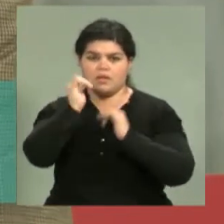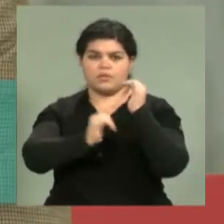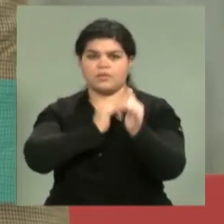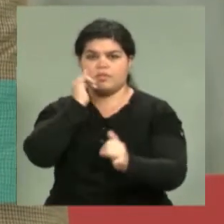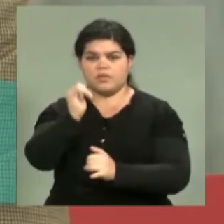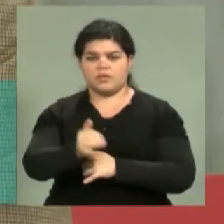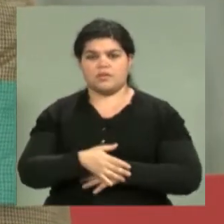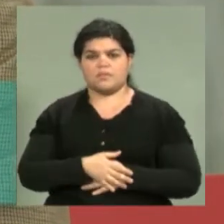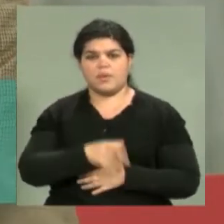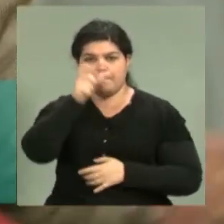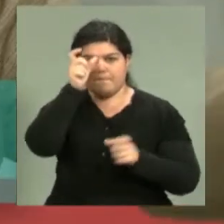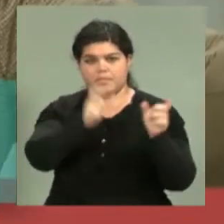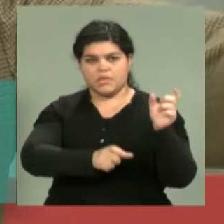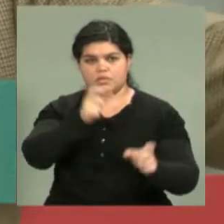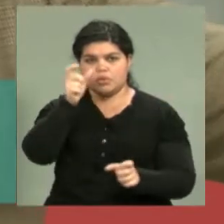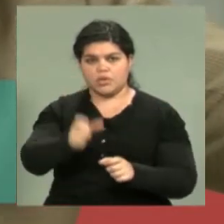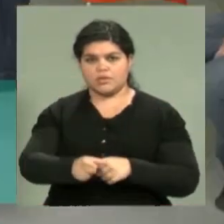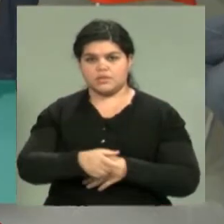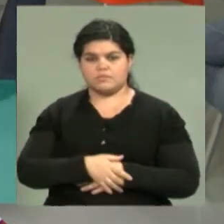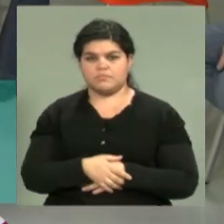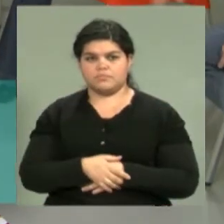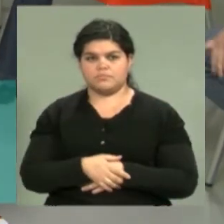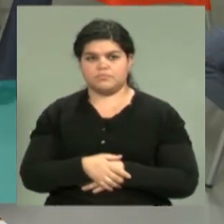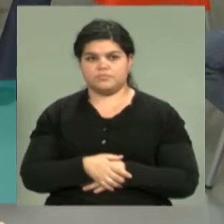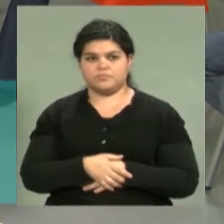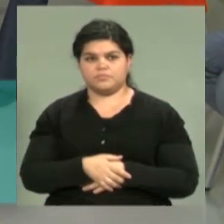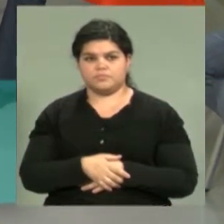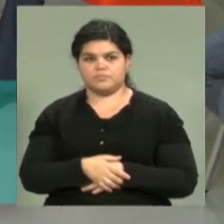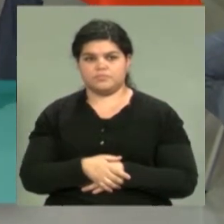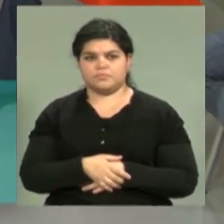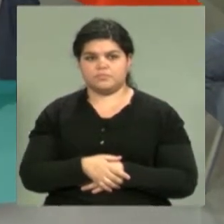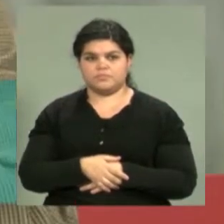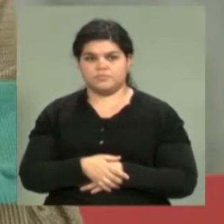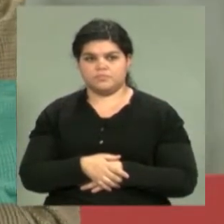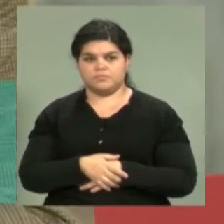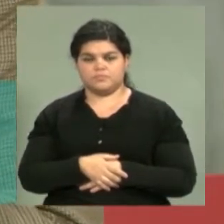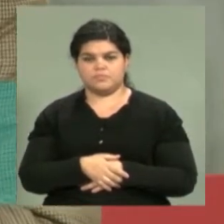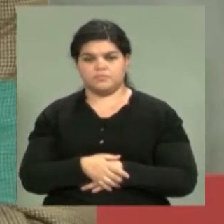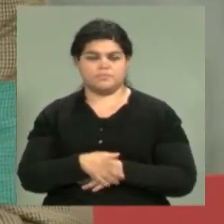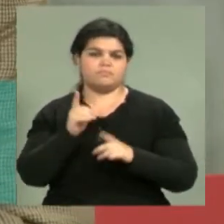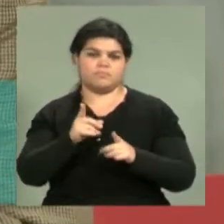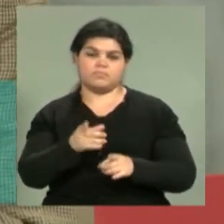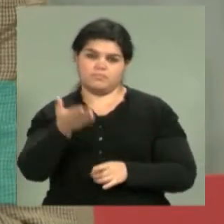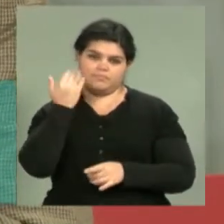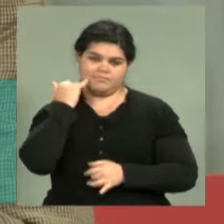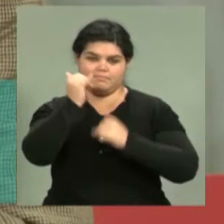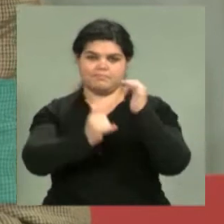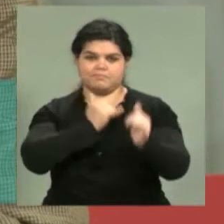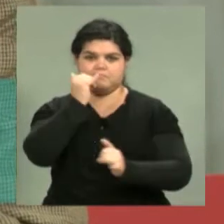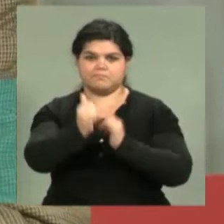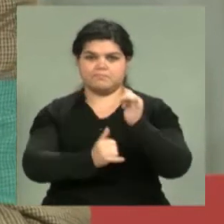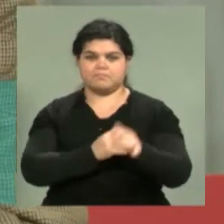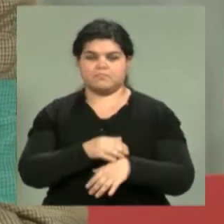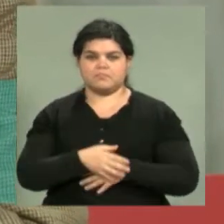que las personas... Bien, que ahí llega el micrófono, bien. Como te decía, muchas